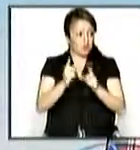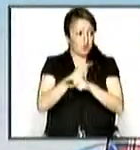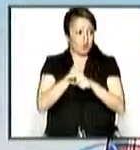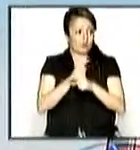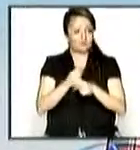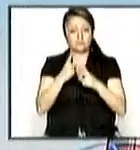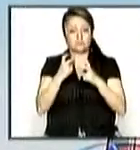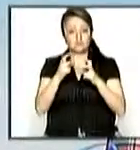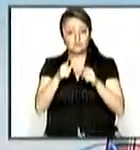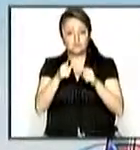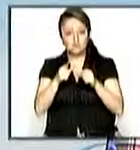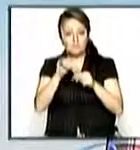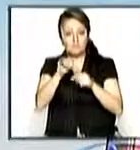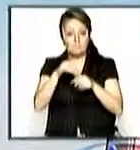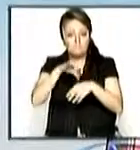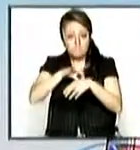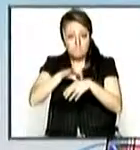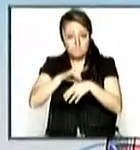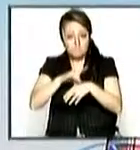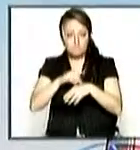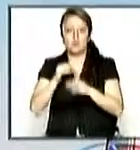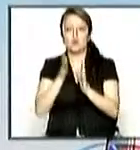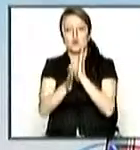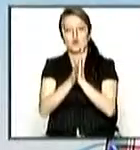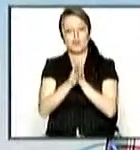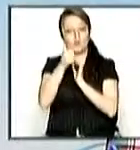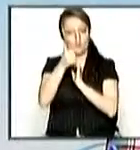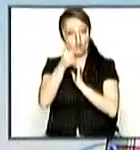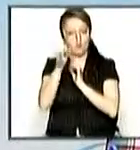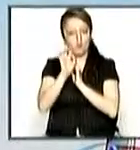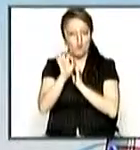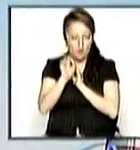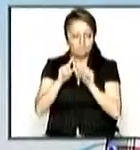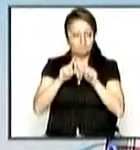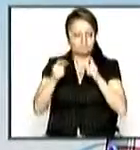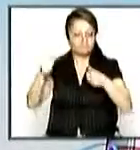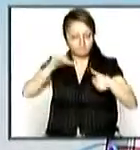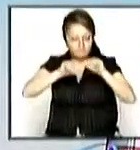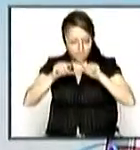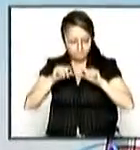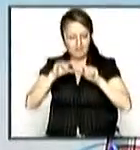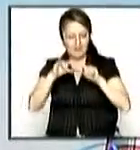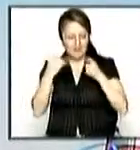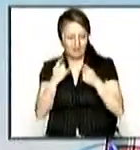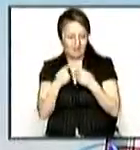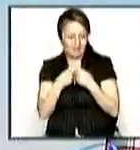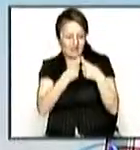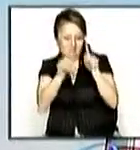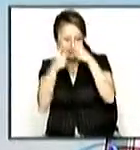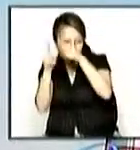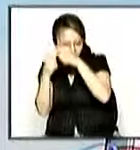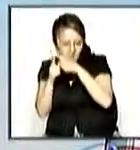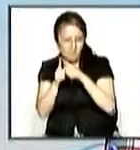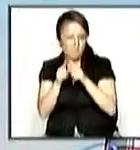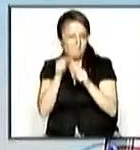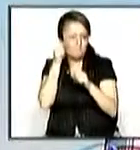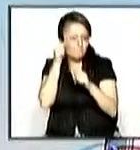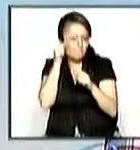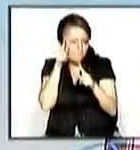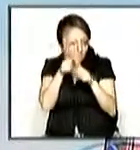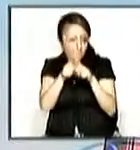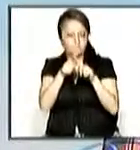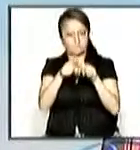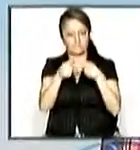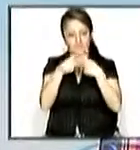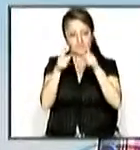estamos contando lo bueno, lo biológico, lo orgánico, lo compatible.